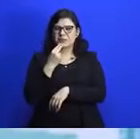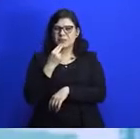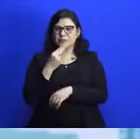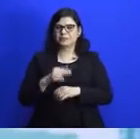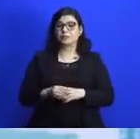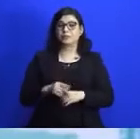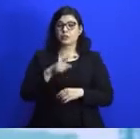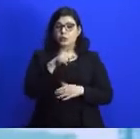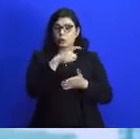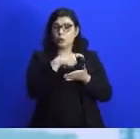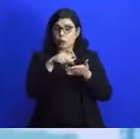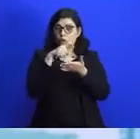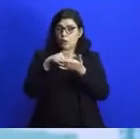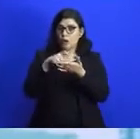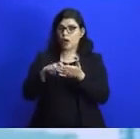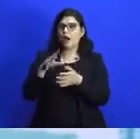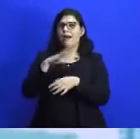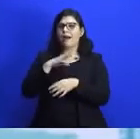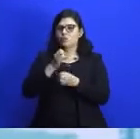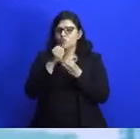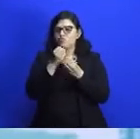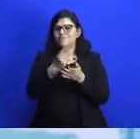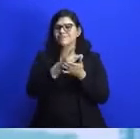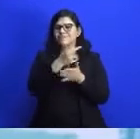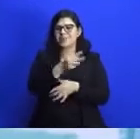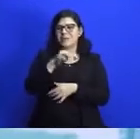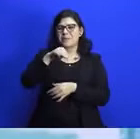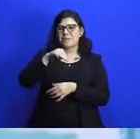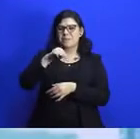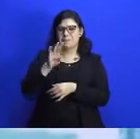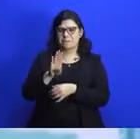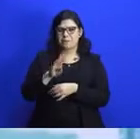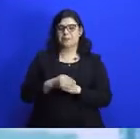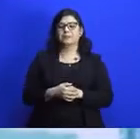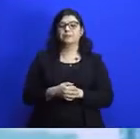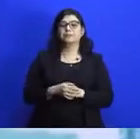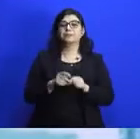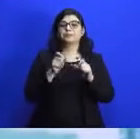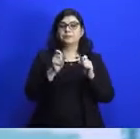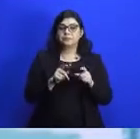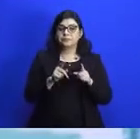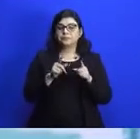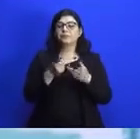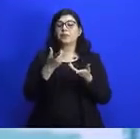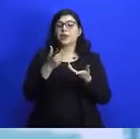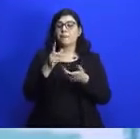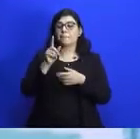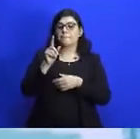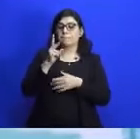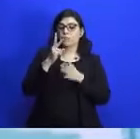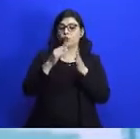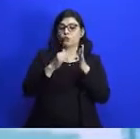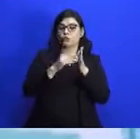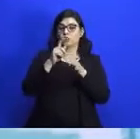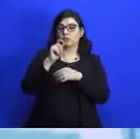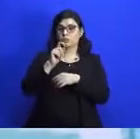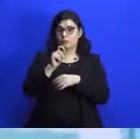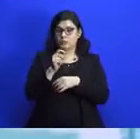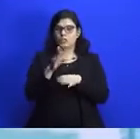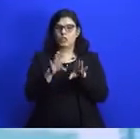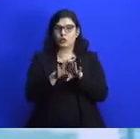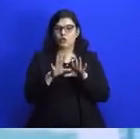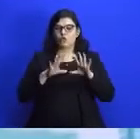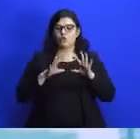sus compras. Asimismo, ampliamos los beneficios de la conectividad a nuestra cadena de valor. En 2020, a través de